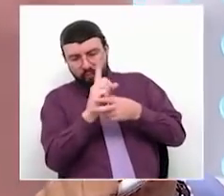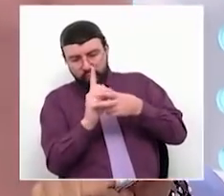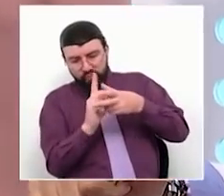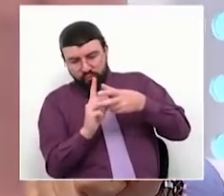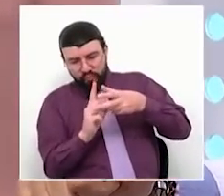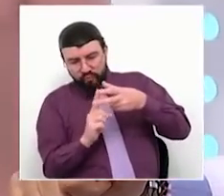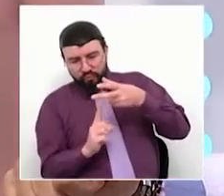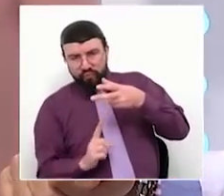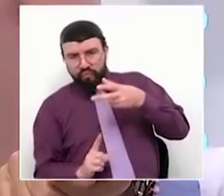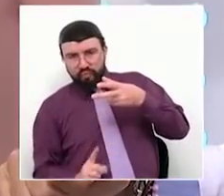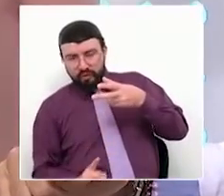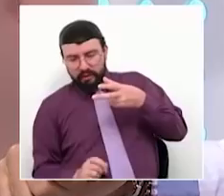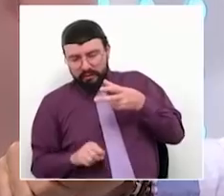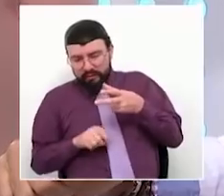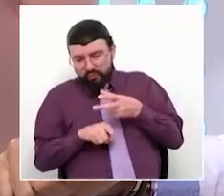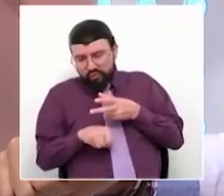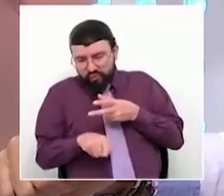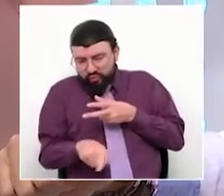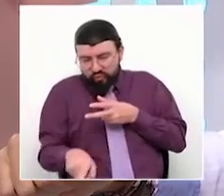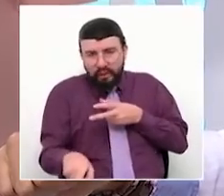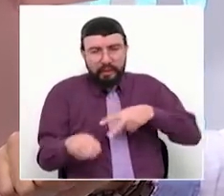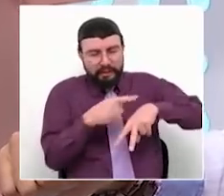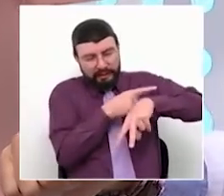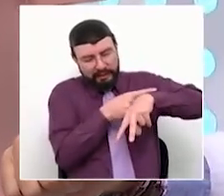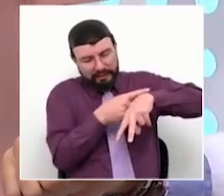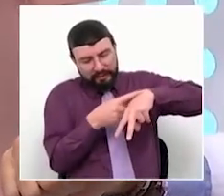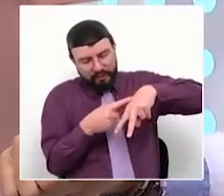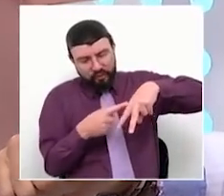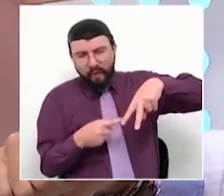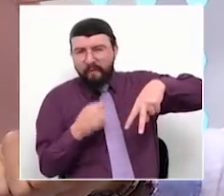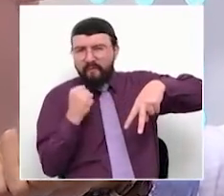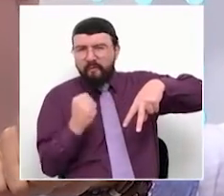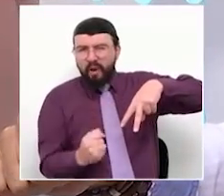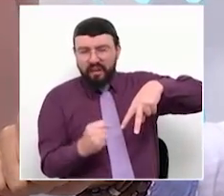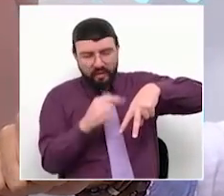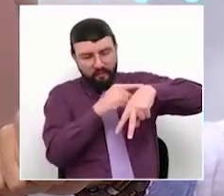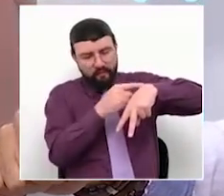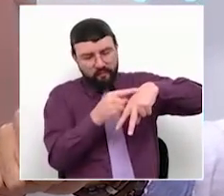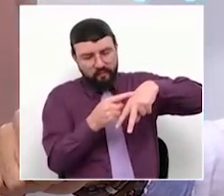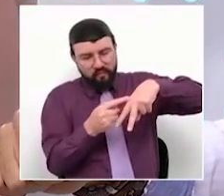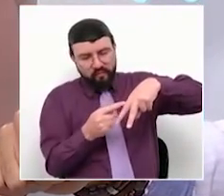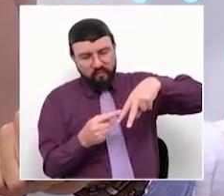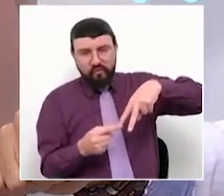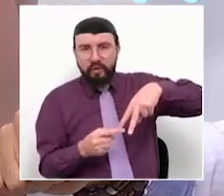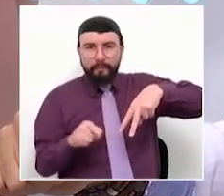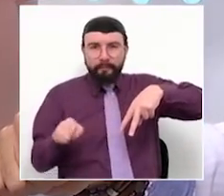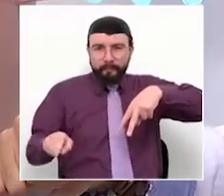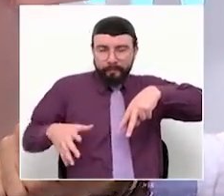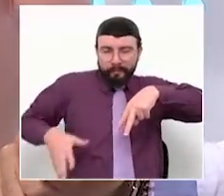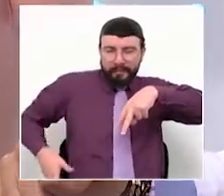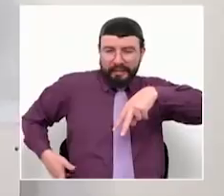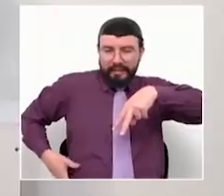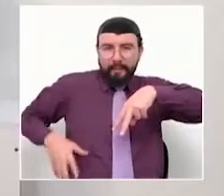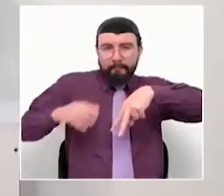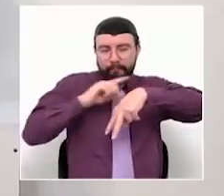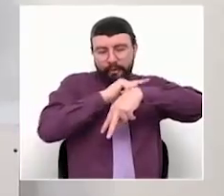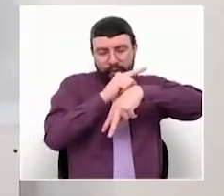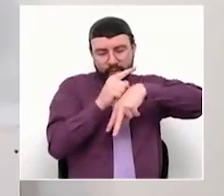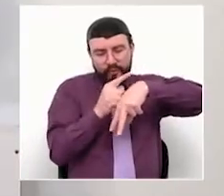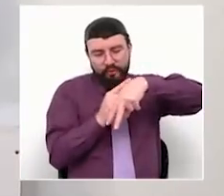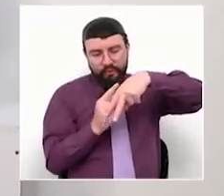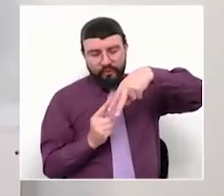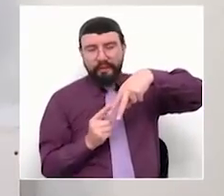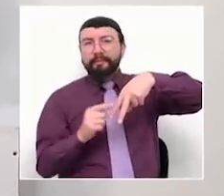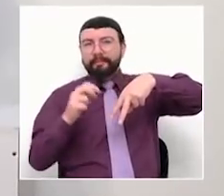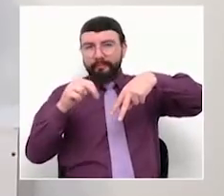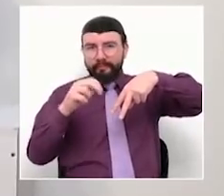sale cada terminacioncita y forman un nervio grande que va por acá, por el músculo piriforme, por detrás, por la pierna, y ese es el que se